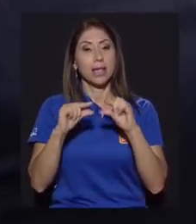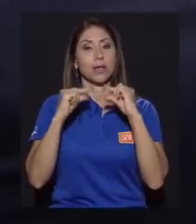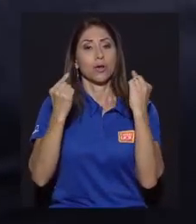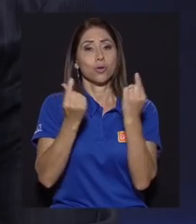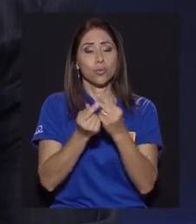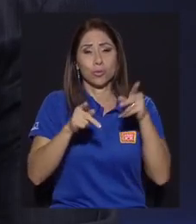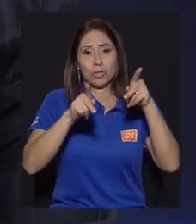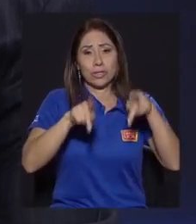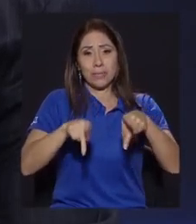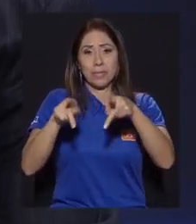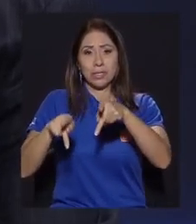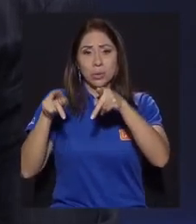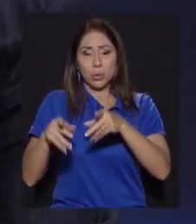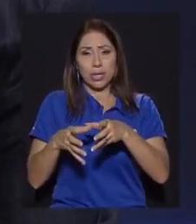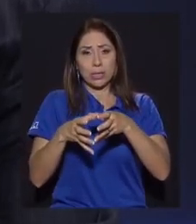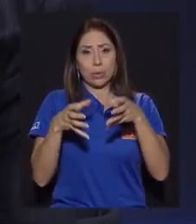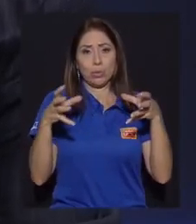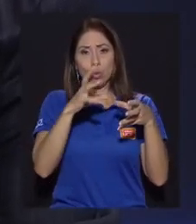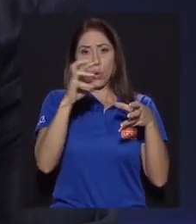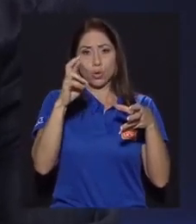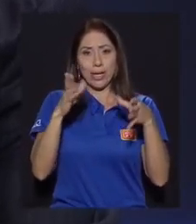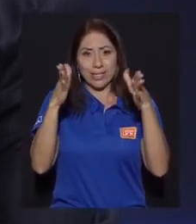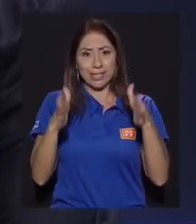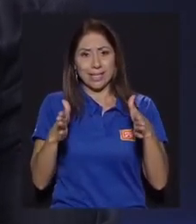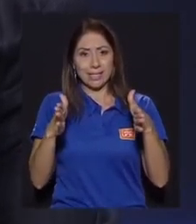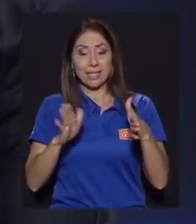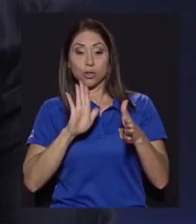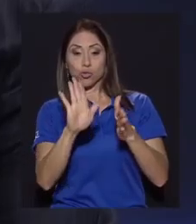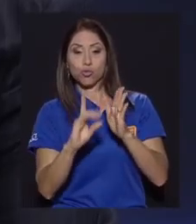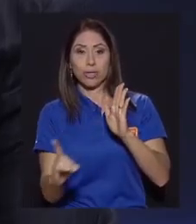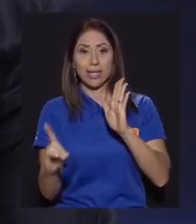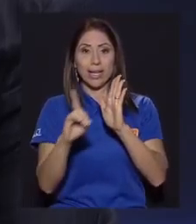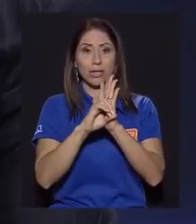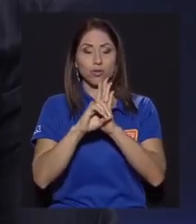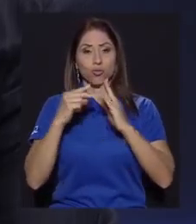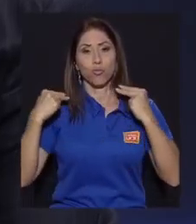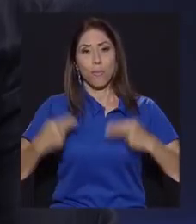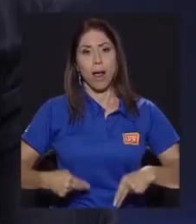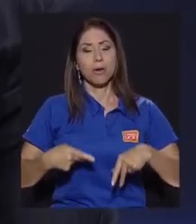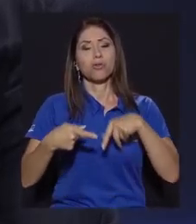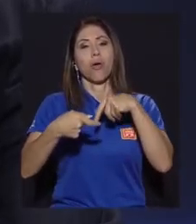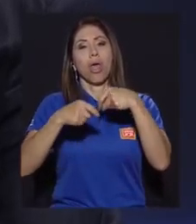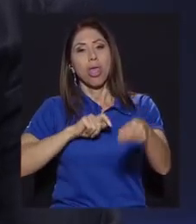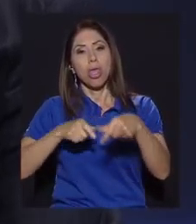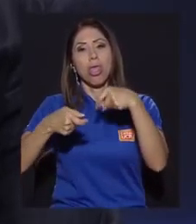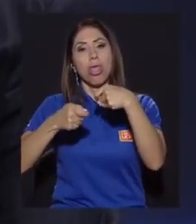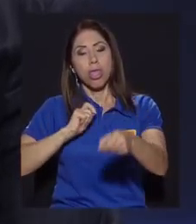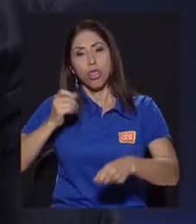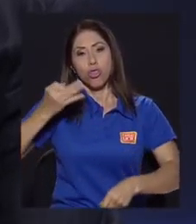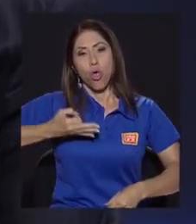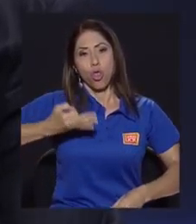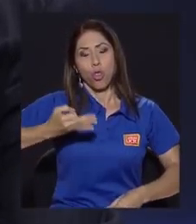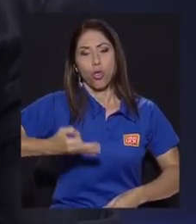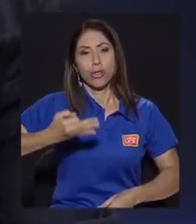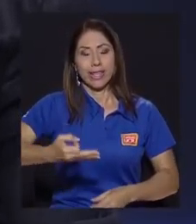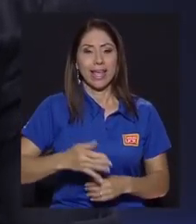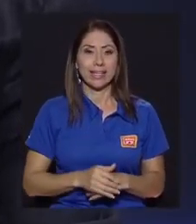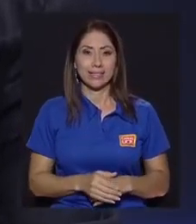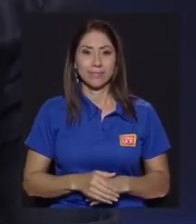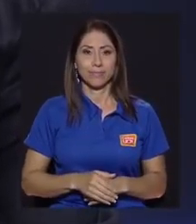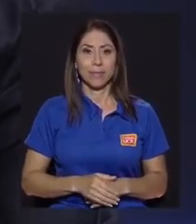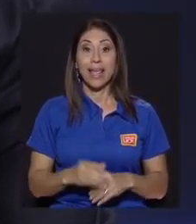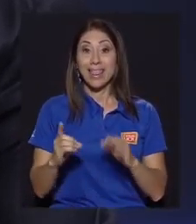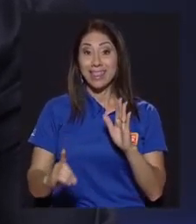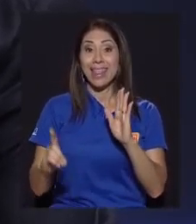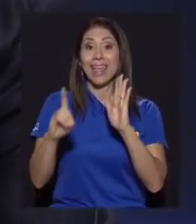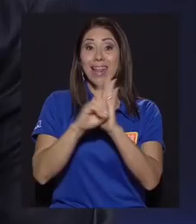licencias cuyos derechos humanos son pisoteados todos los días el derecho a alimentarse